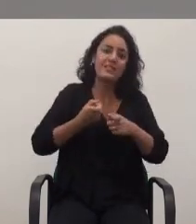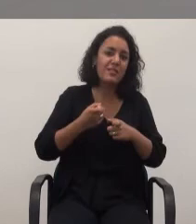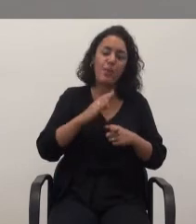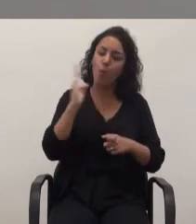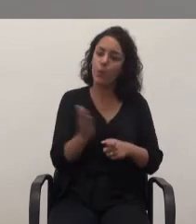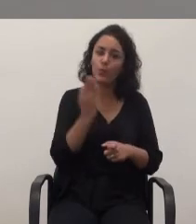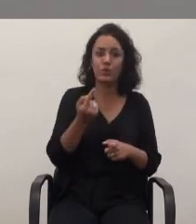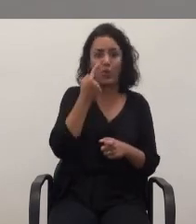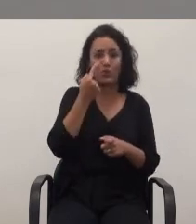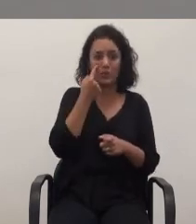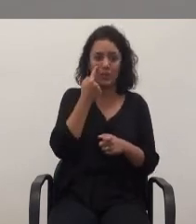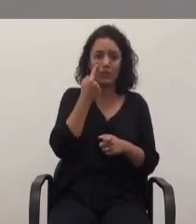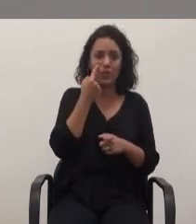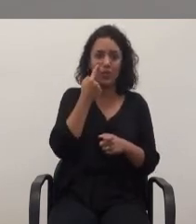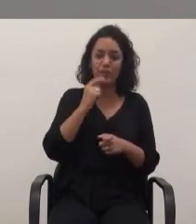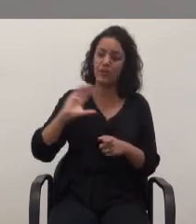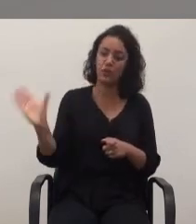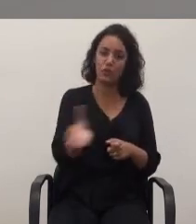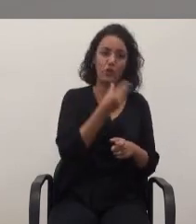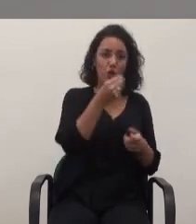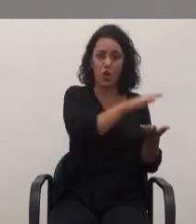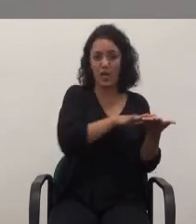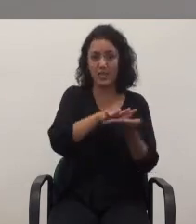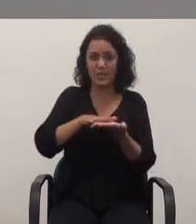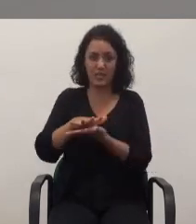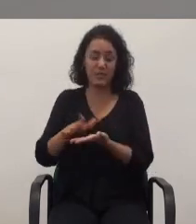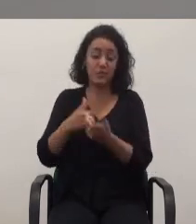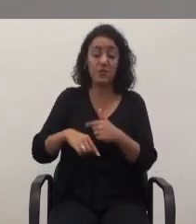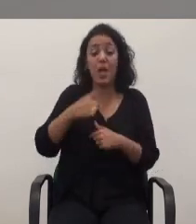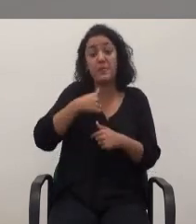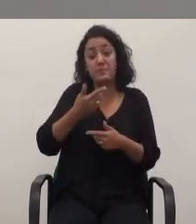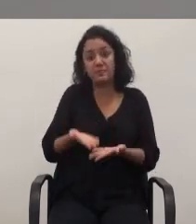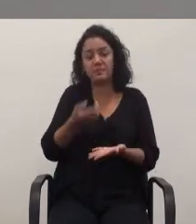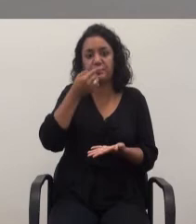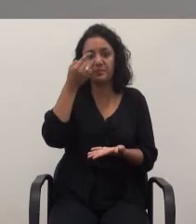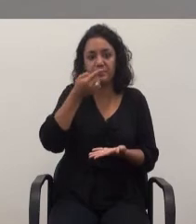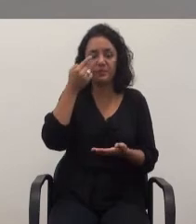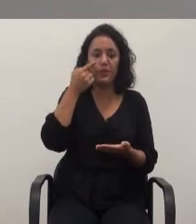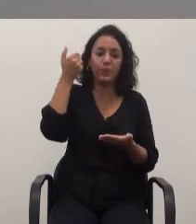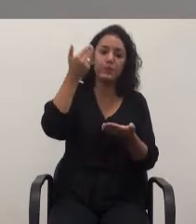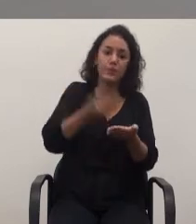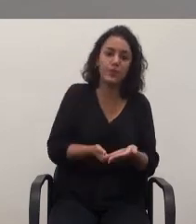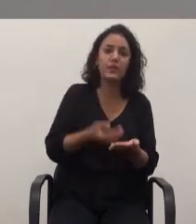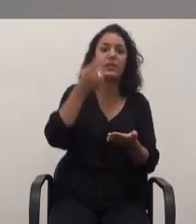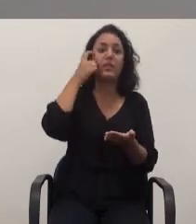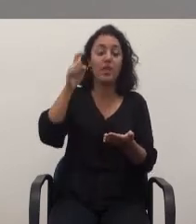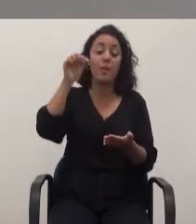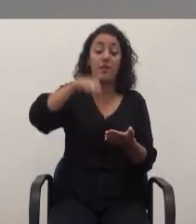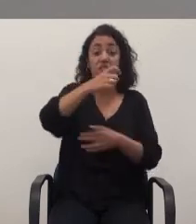áreas. Bueno, un poco por ahí me interesa proponer ideas para el